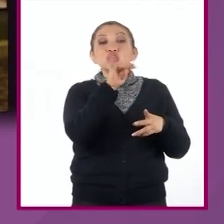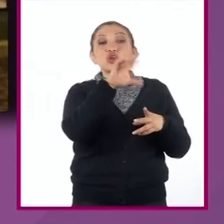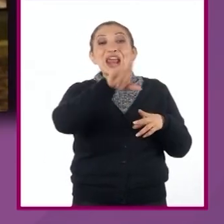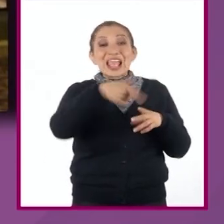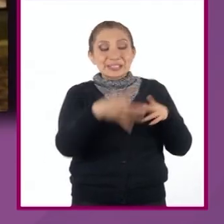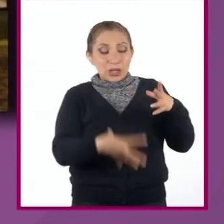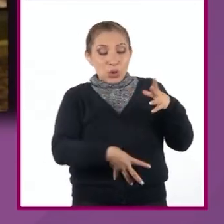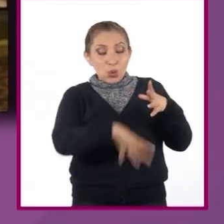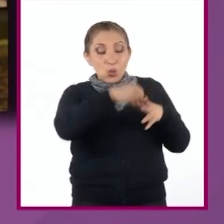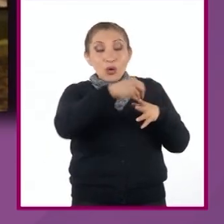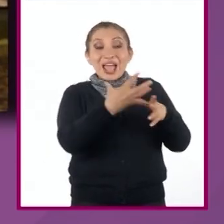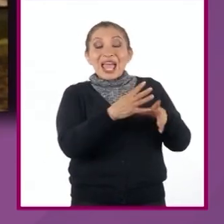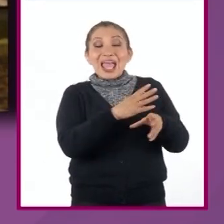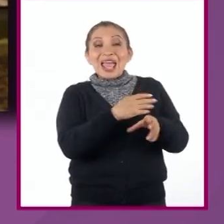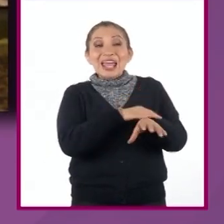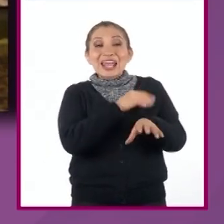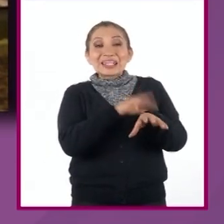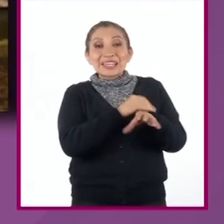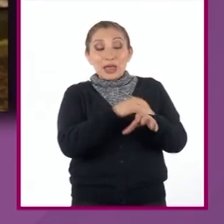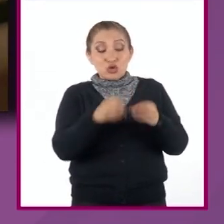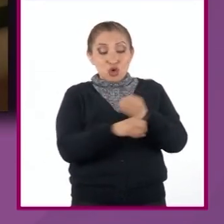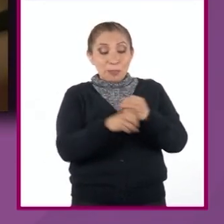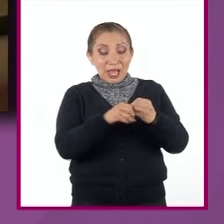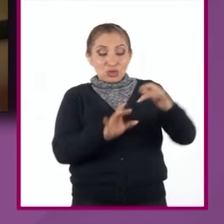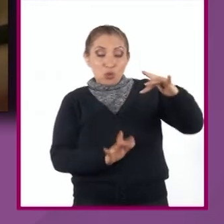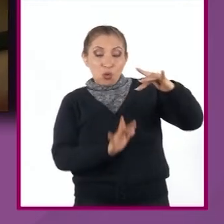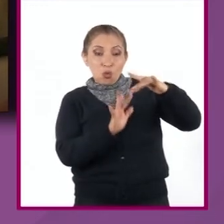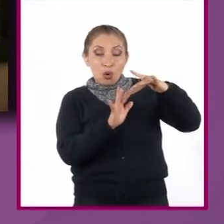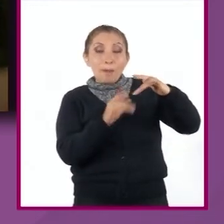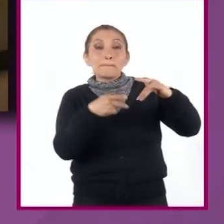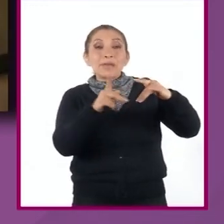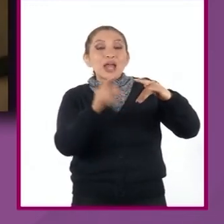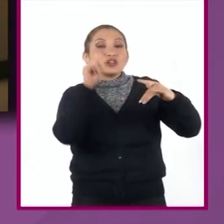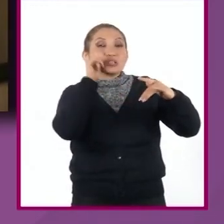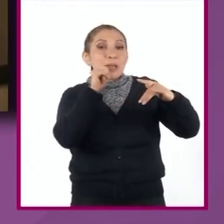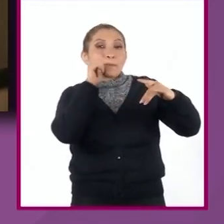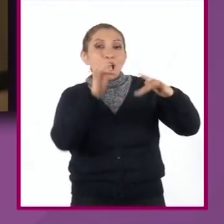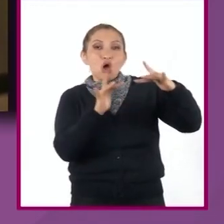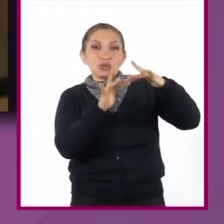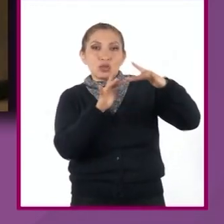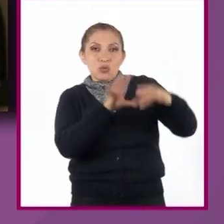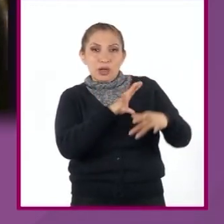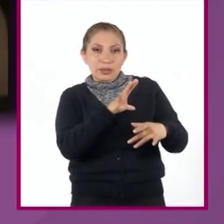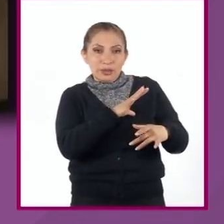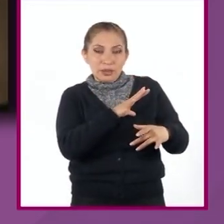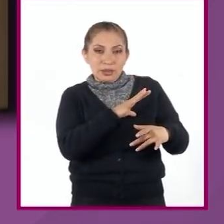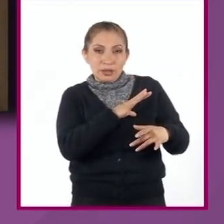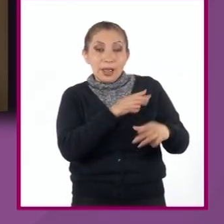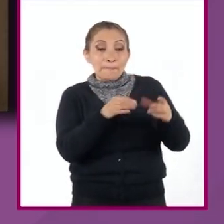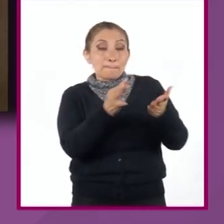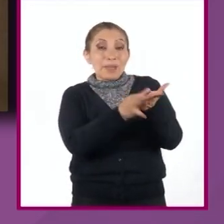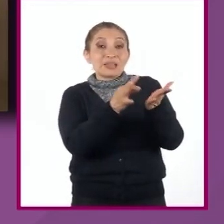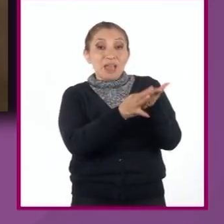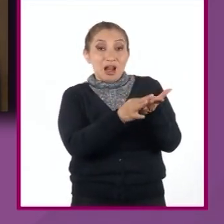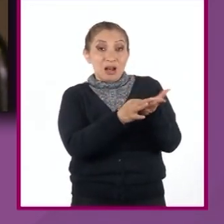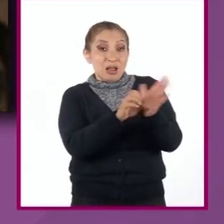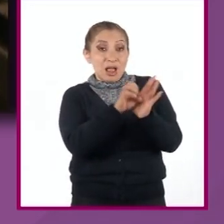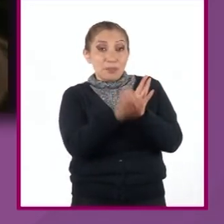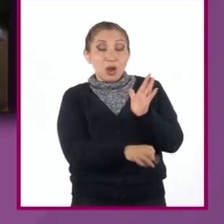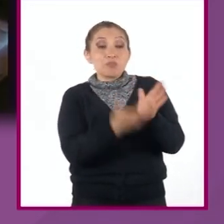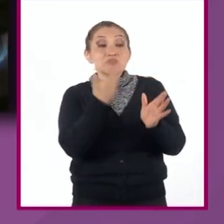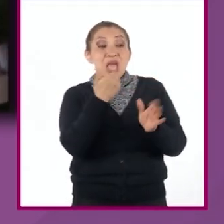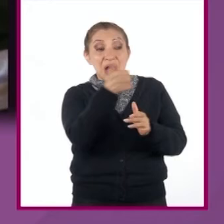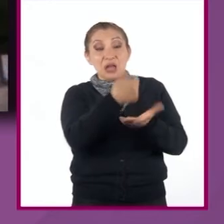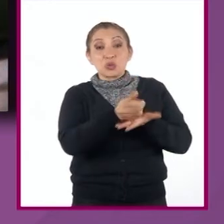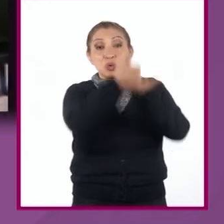la transferencia de energía térmica de un objeto a otro, siempre y cuando estén en contacto. Los metales, por ejemplo, son muy